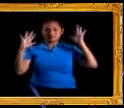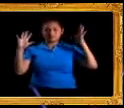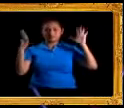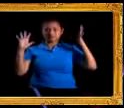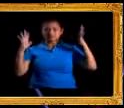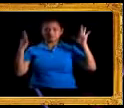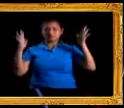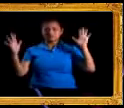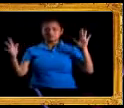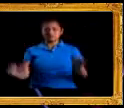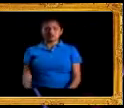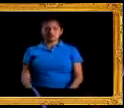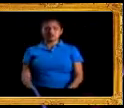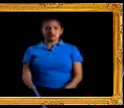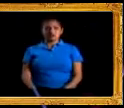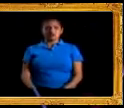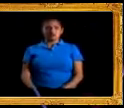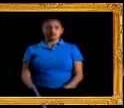nombre!